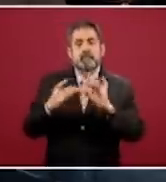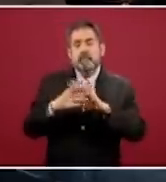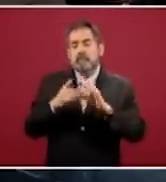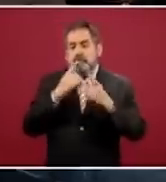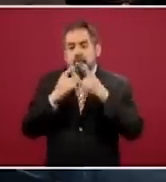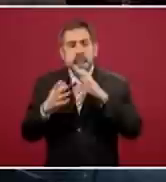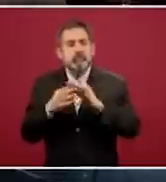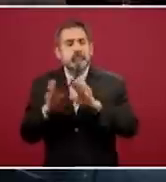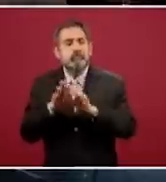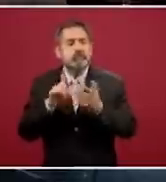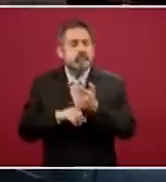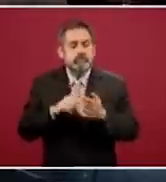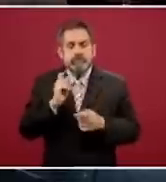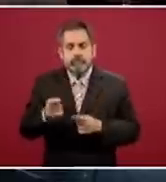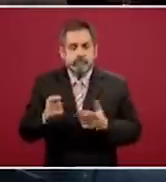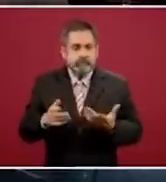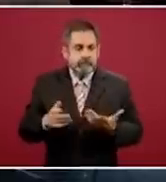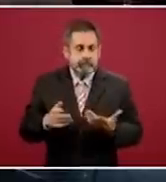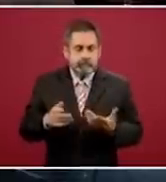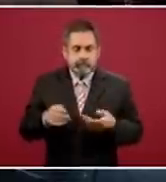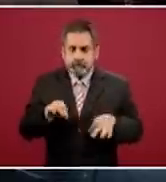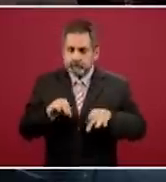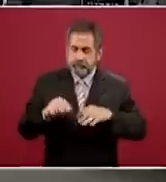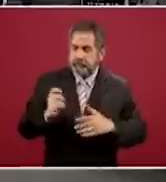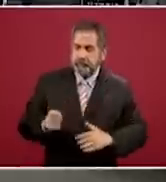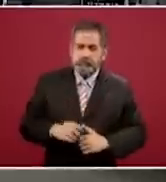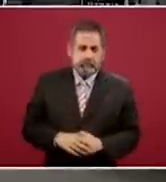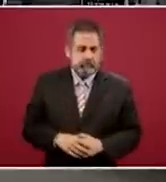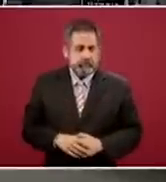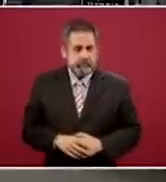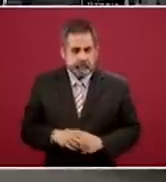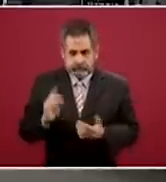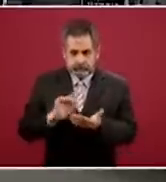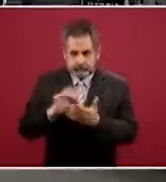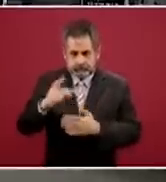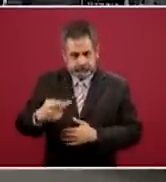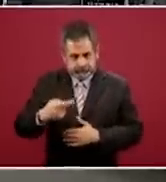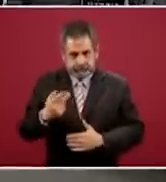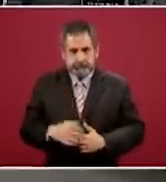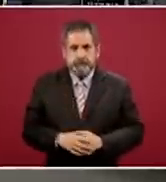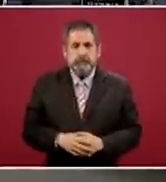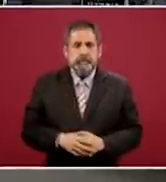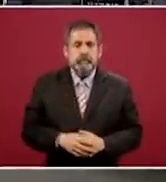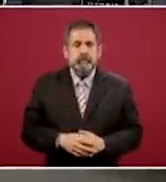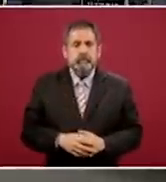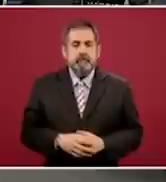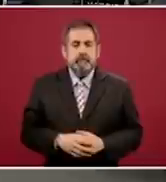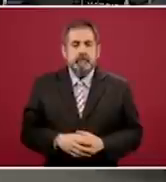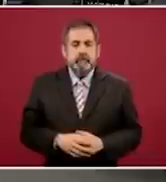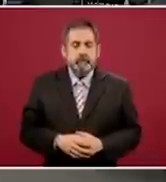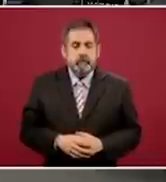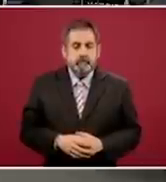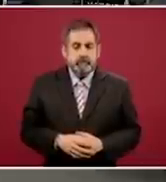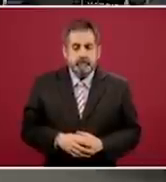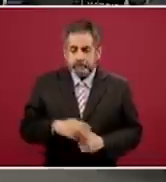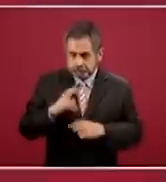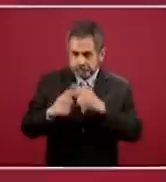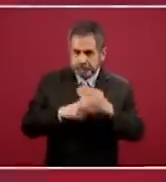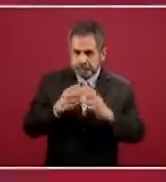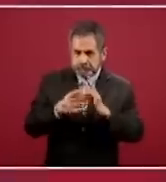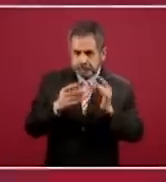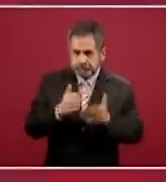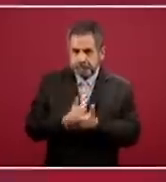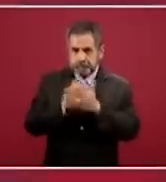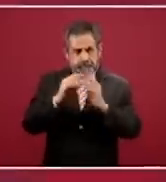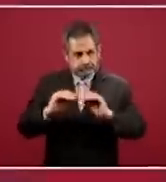con esta restricción de actividades. Muchas gracias por la pregunta, que nos ayuda a ilustrar, no solo